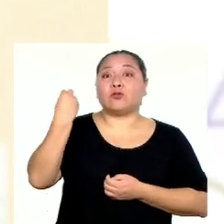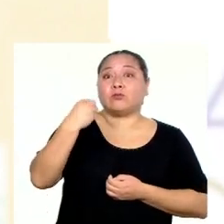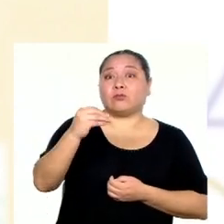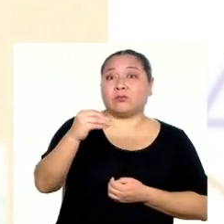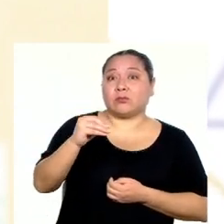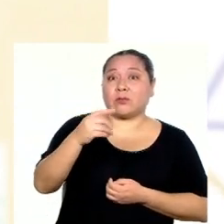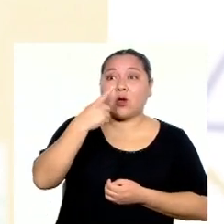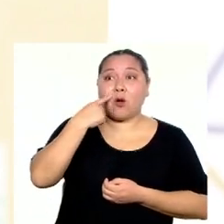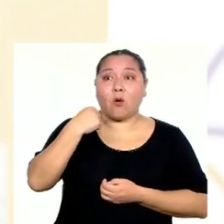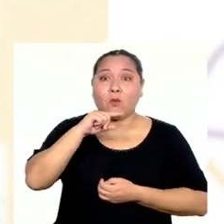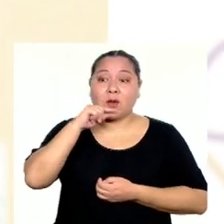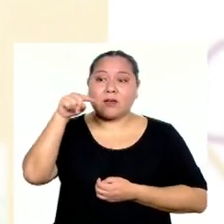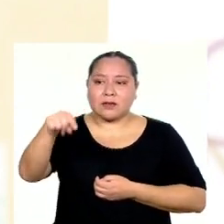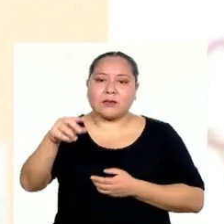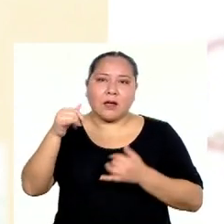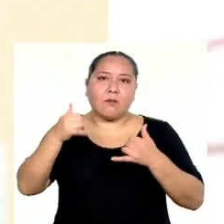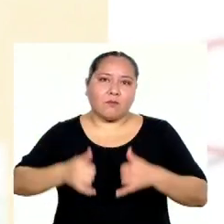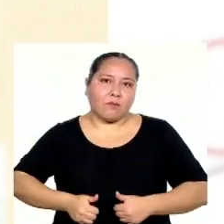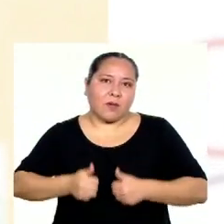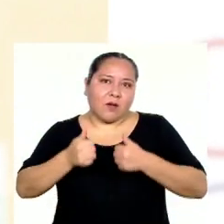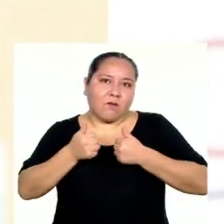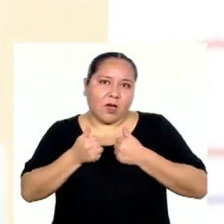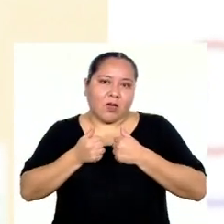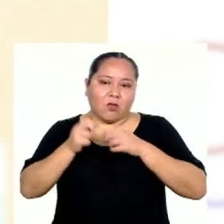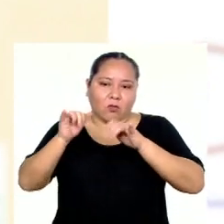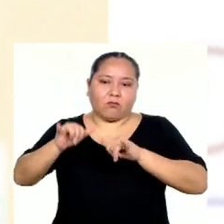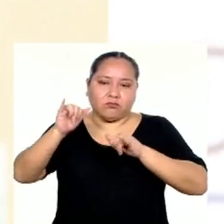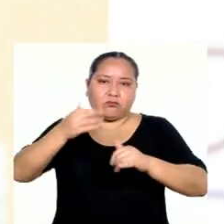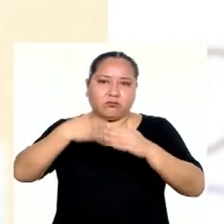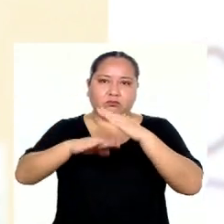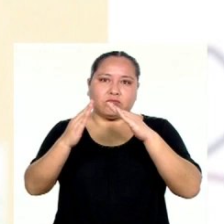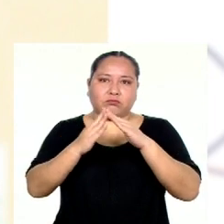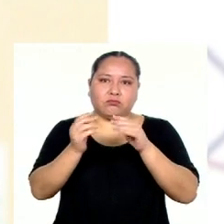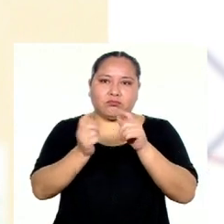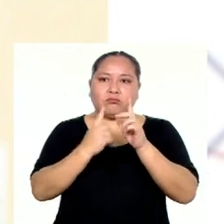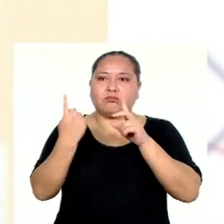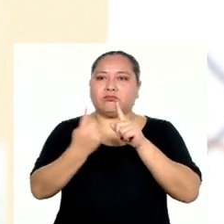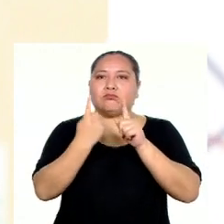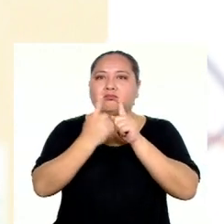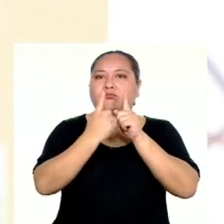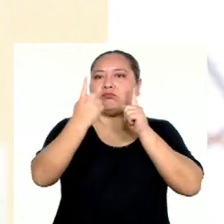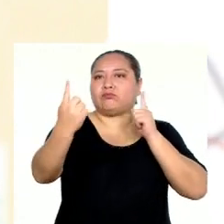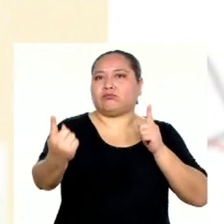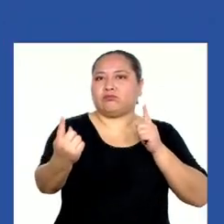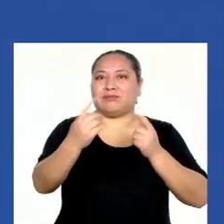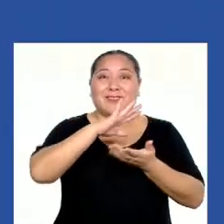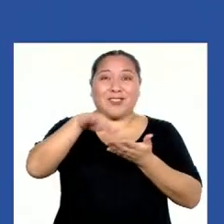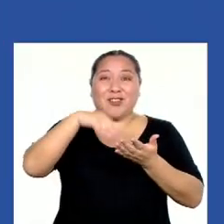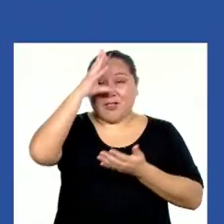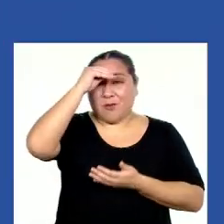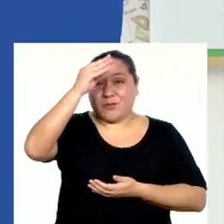en el contexto de distanciamiento social, como todas las chicas y los chicos que nos acompañan todos los días.